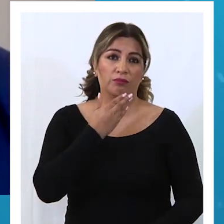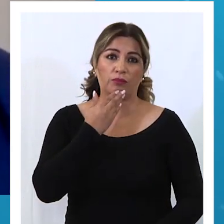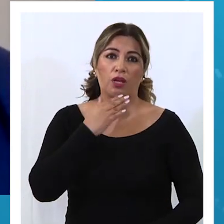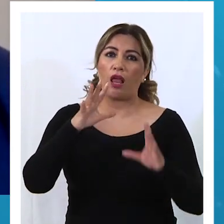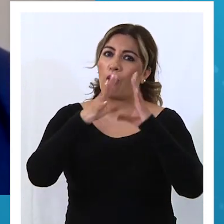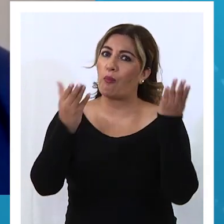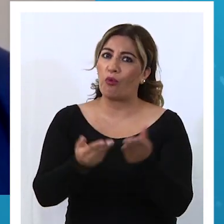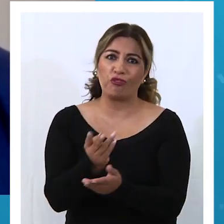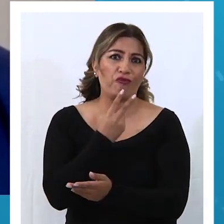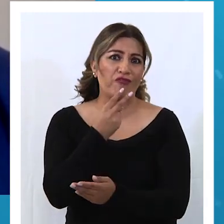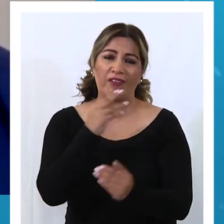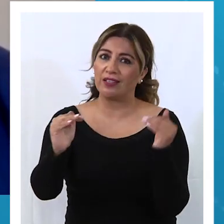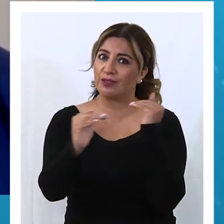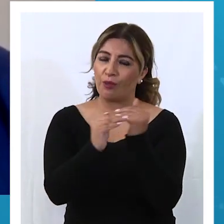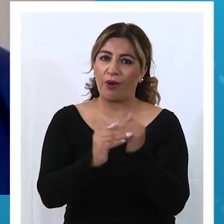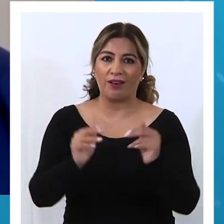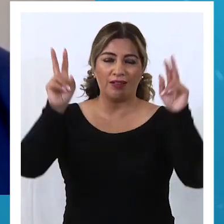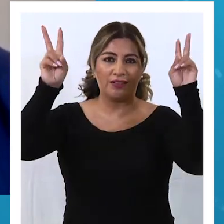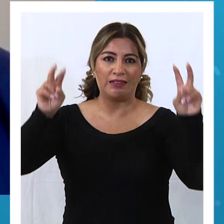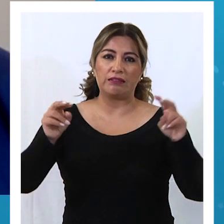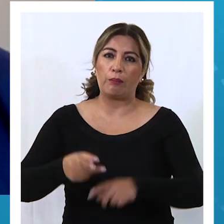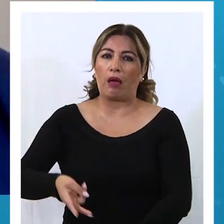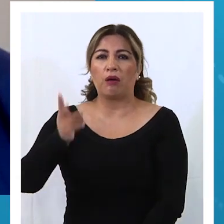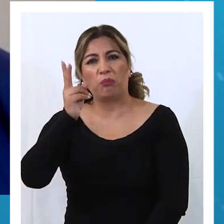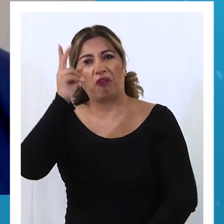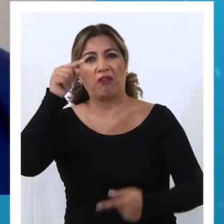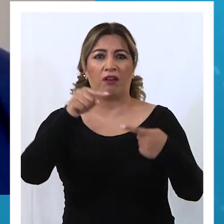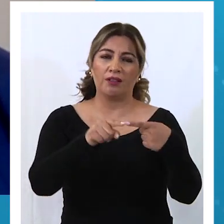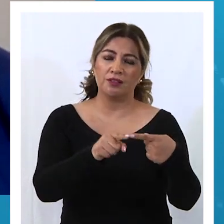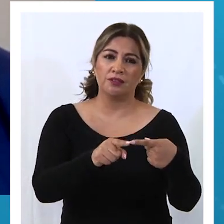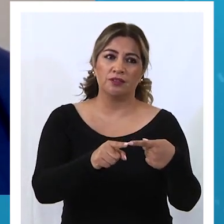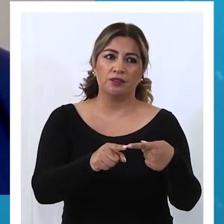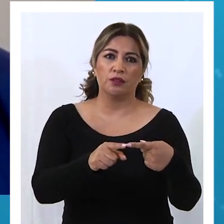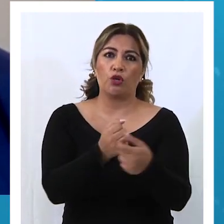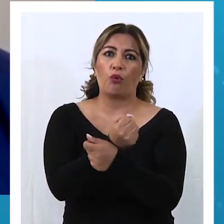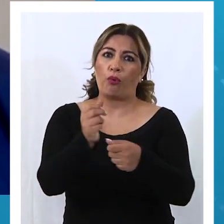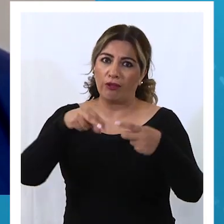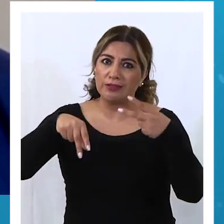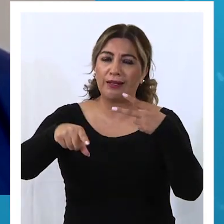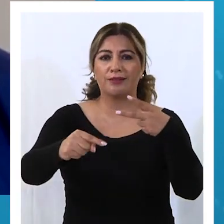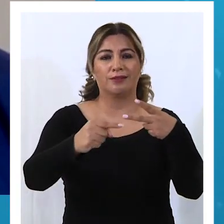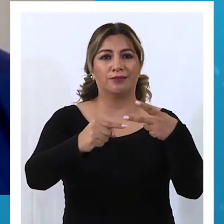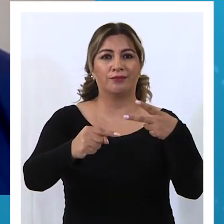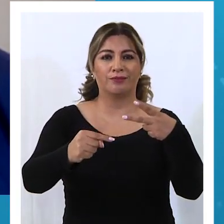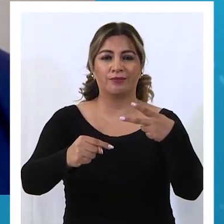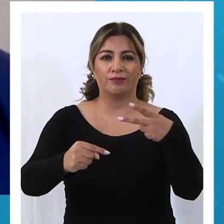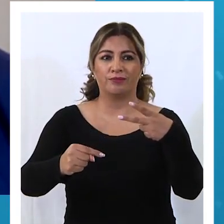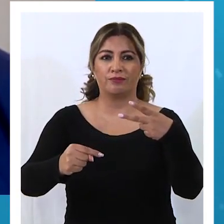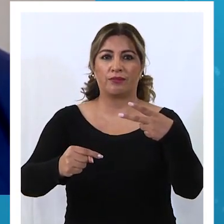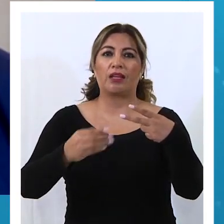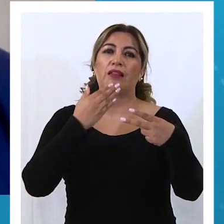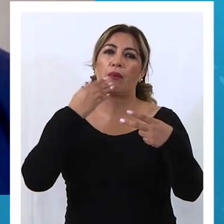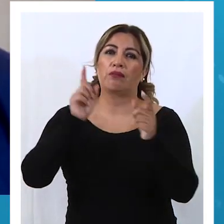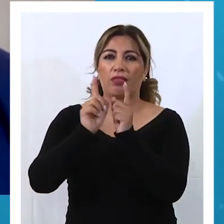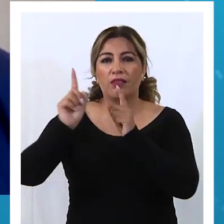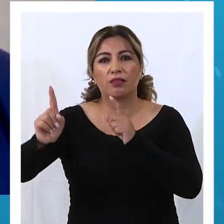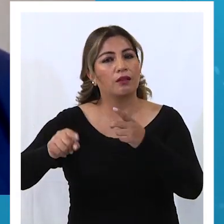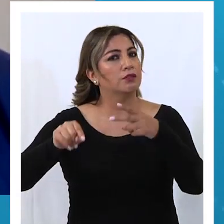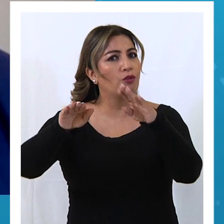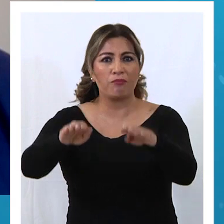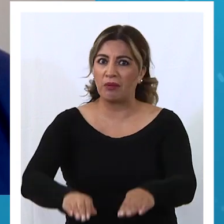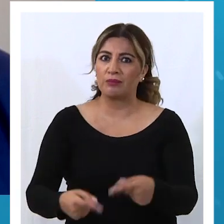lo está viviendo todo el mundo. Estos temas de las restricciones, de no poder salir o de salir pero mantener